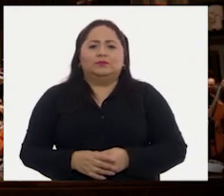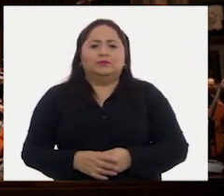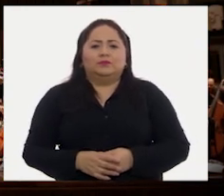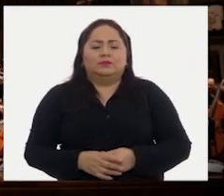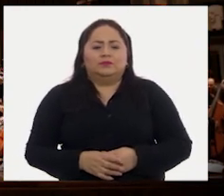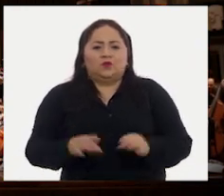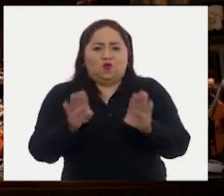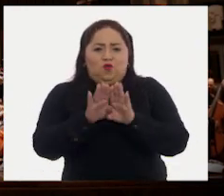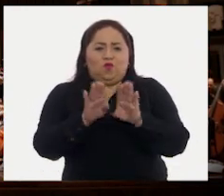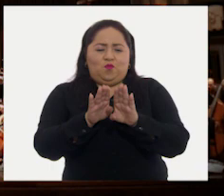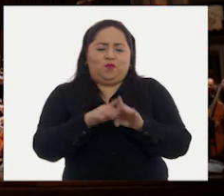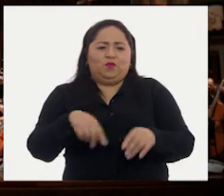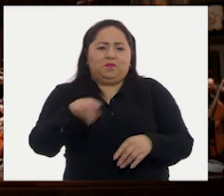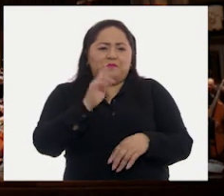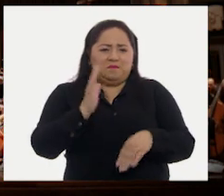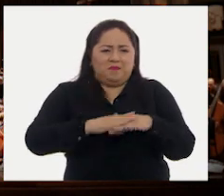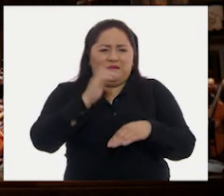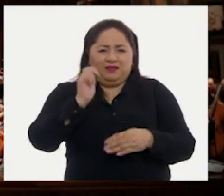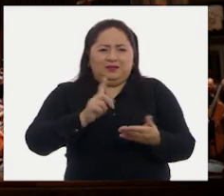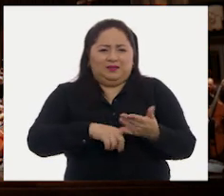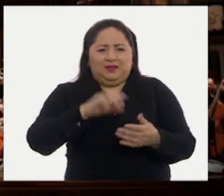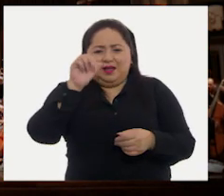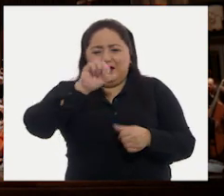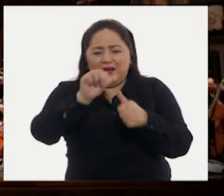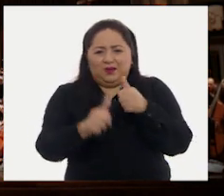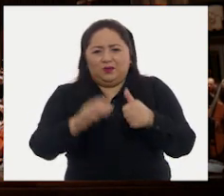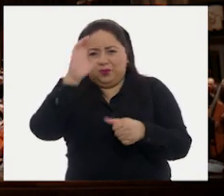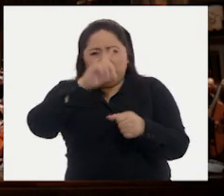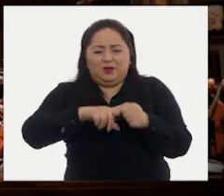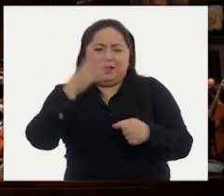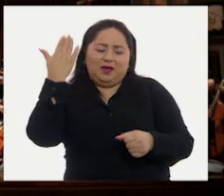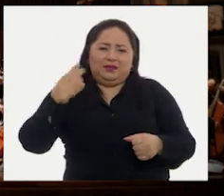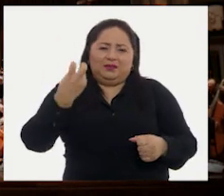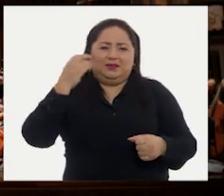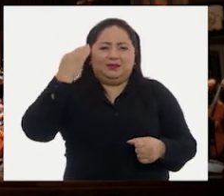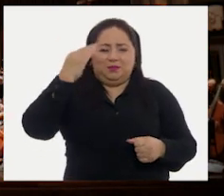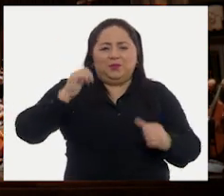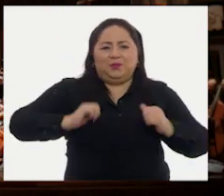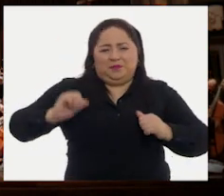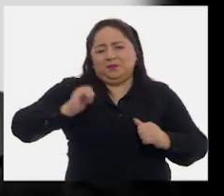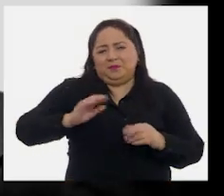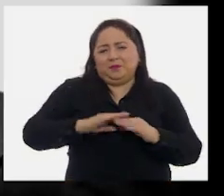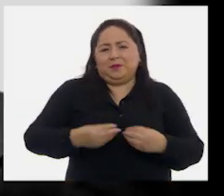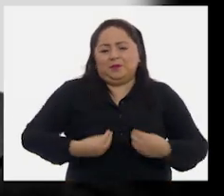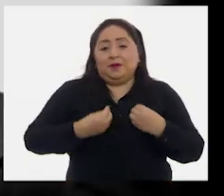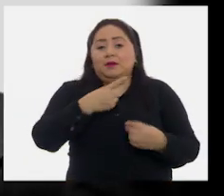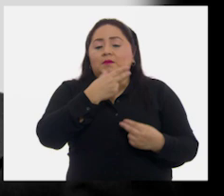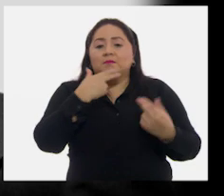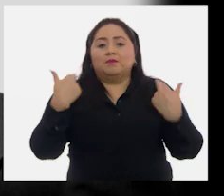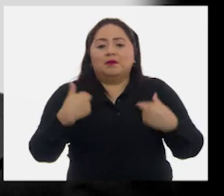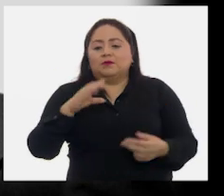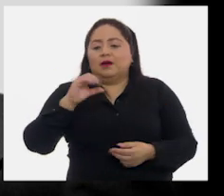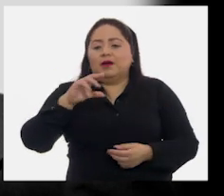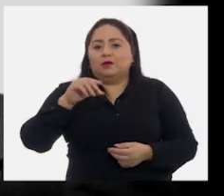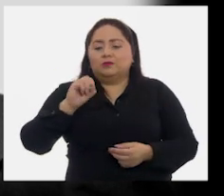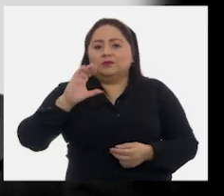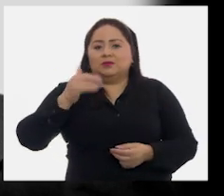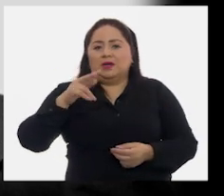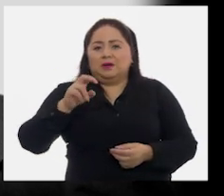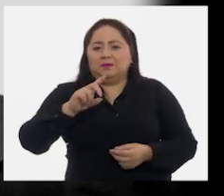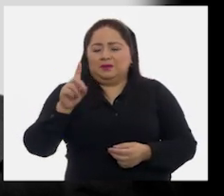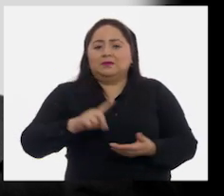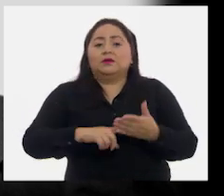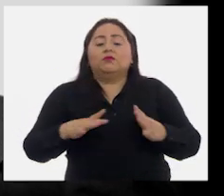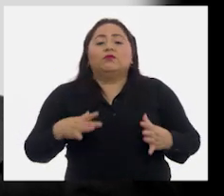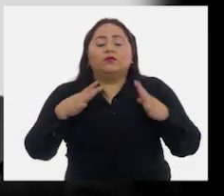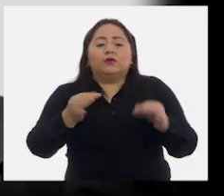Como una manifestación más del auge cultural que vivía México en aquellos años, el maestro Carlos Chávez fundó la